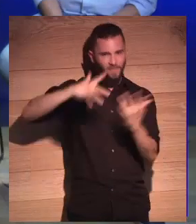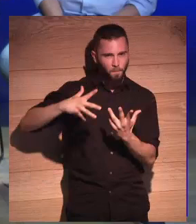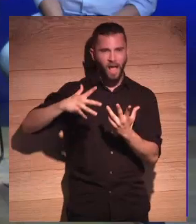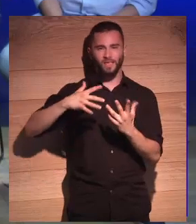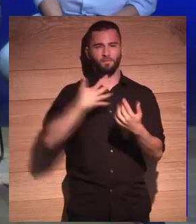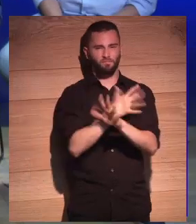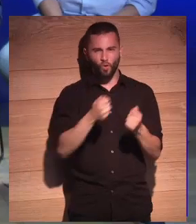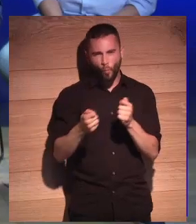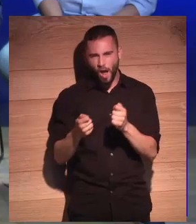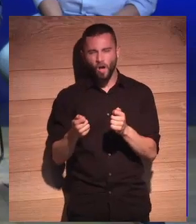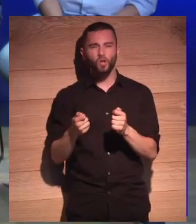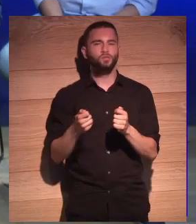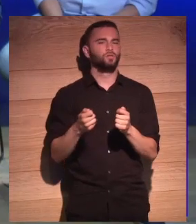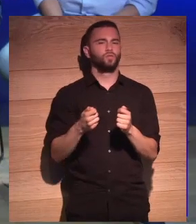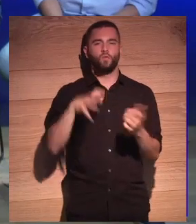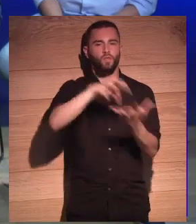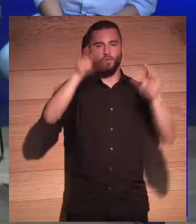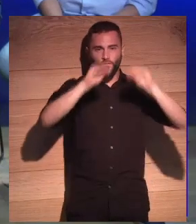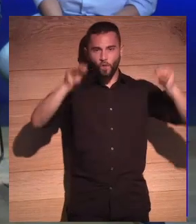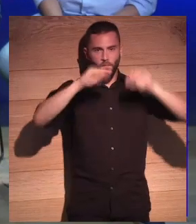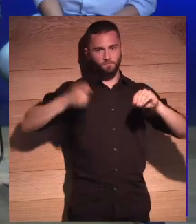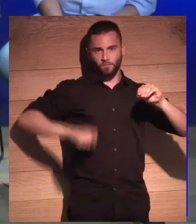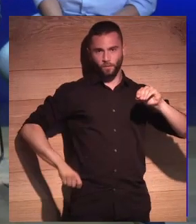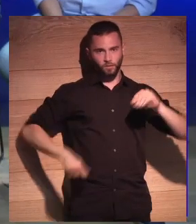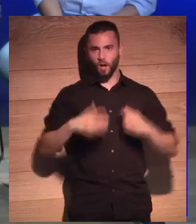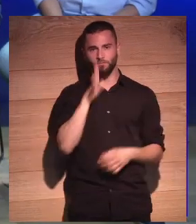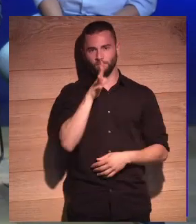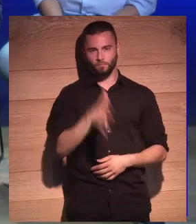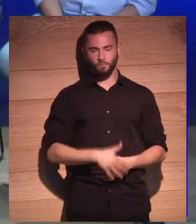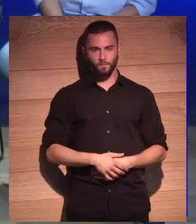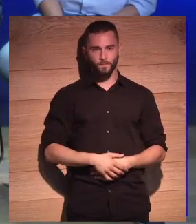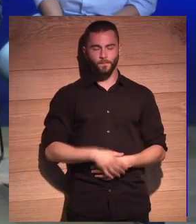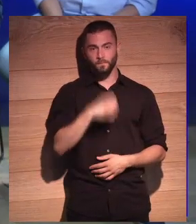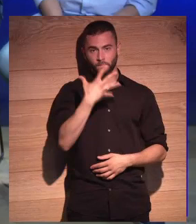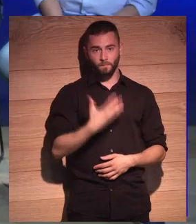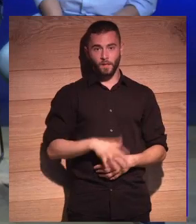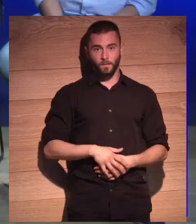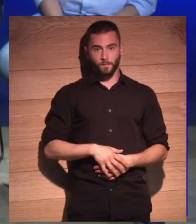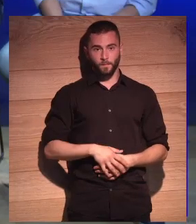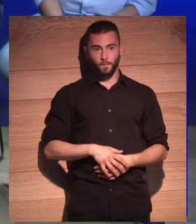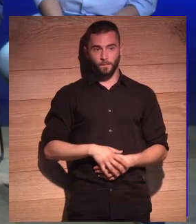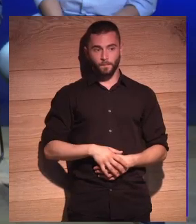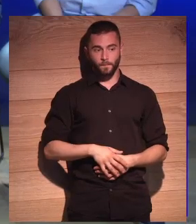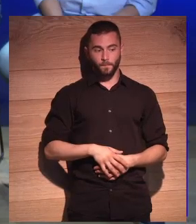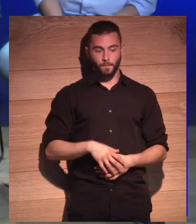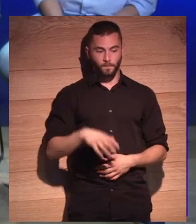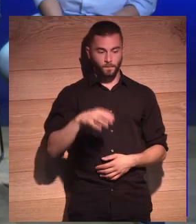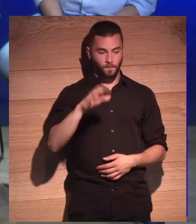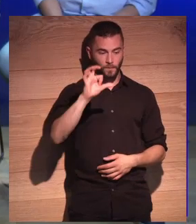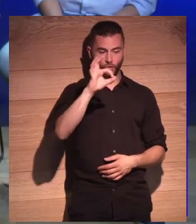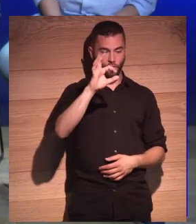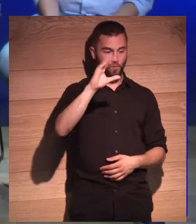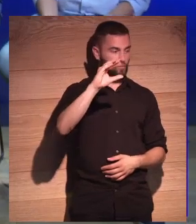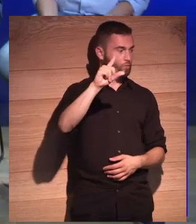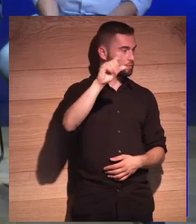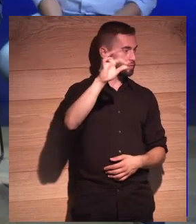hay videojuegos, es un centro de formación profesional espectacular. Bien, primero compraron unas Oculus Go, los